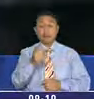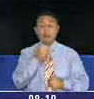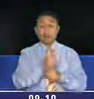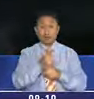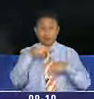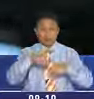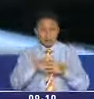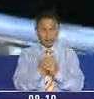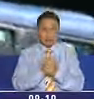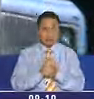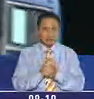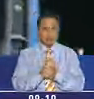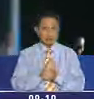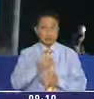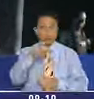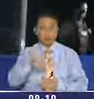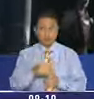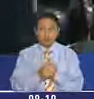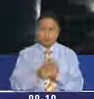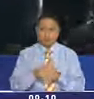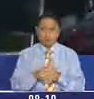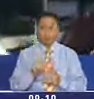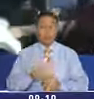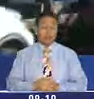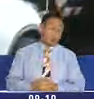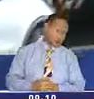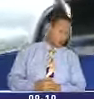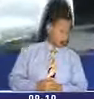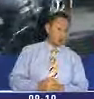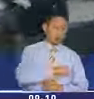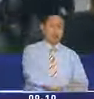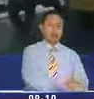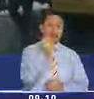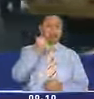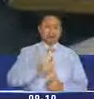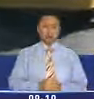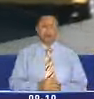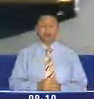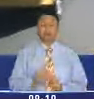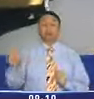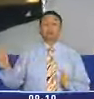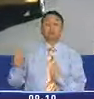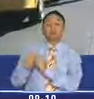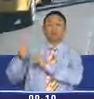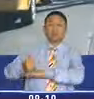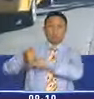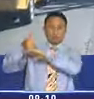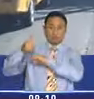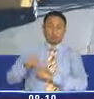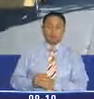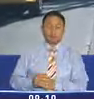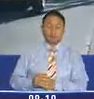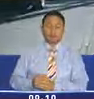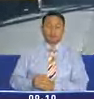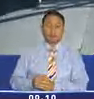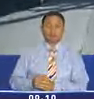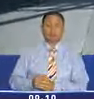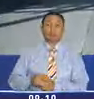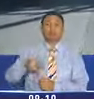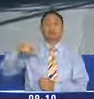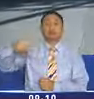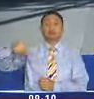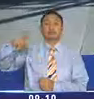precisamente estas condiciones las que aprovechan los delincuentes. Vamos a hablar precisamente con el teniente coronel Cristian Proaño, es